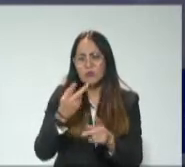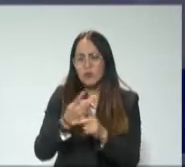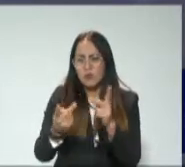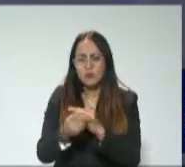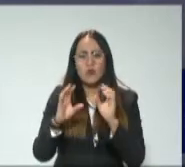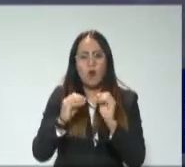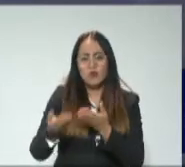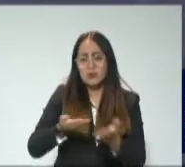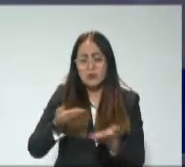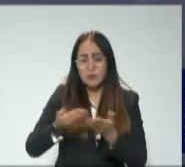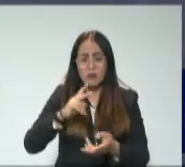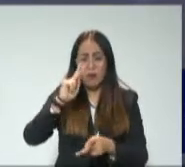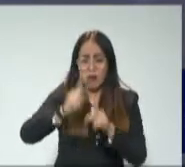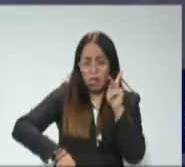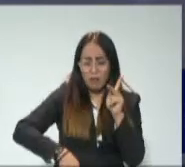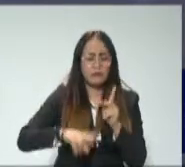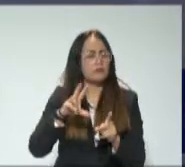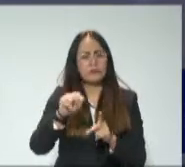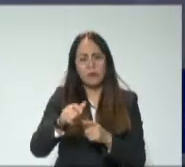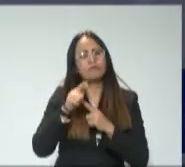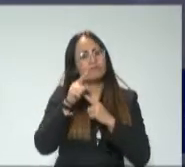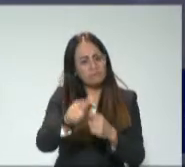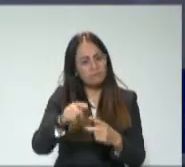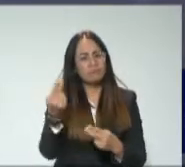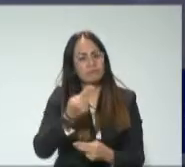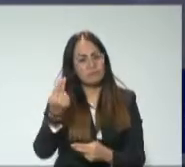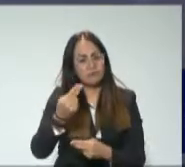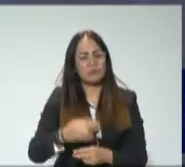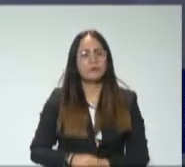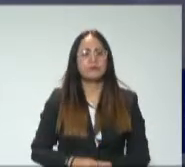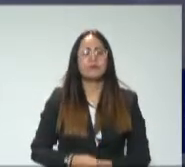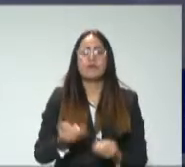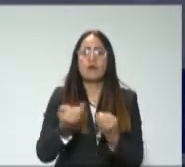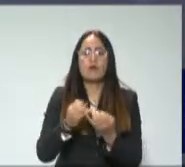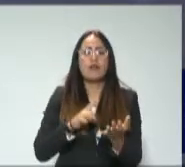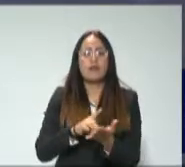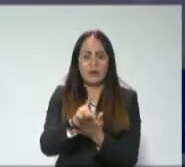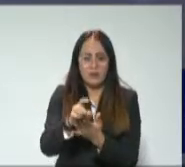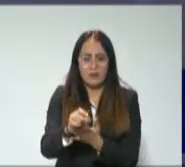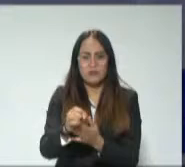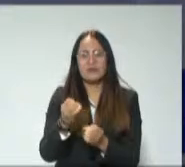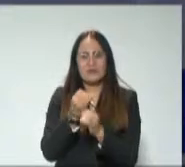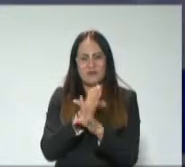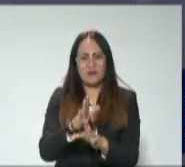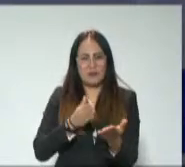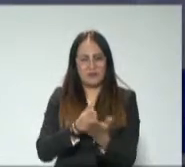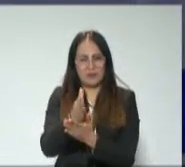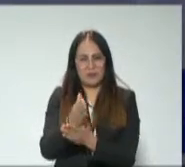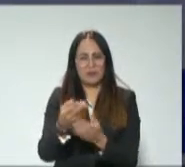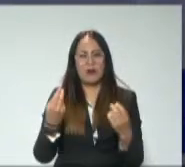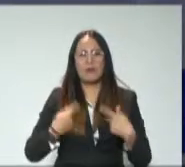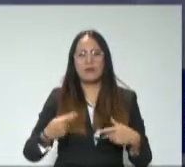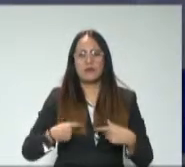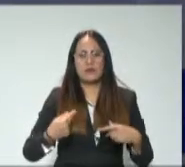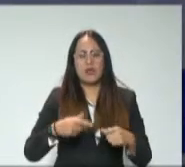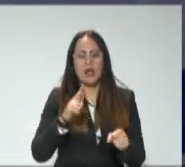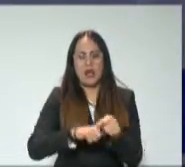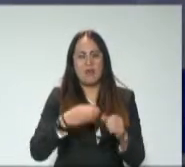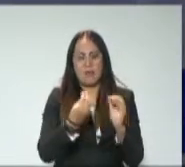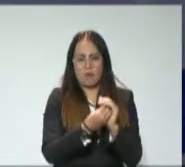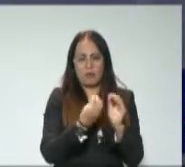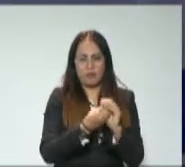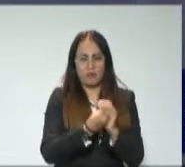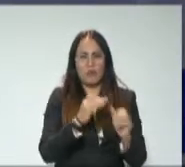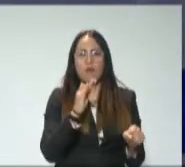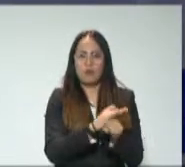ámbito de acción de los organismos garantes de los derechos de acceso a la información y de la protección de datos personales no